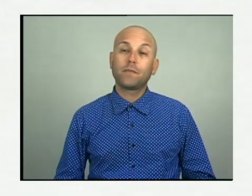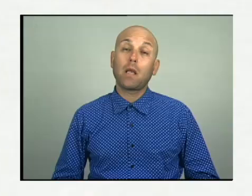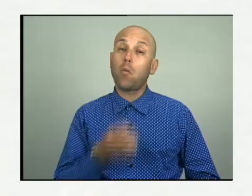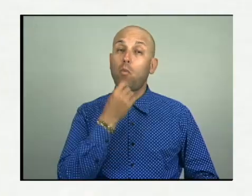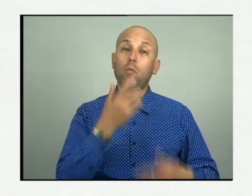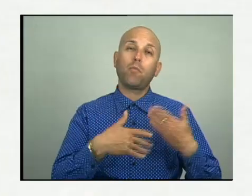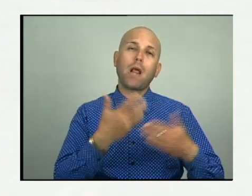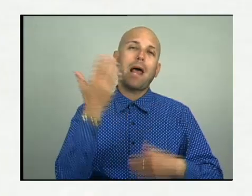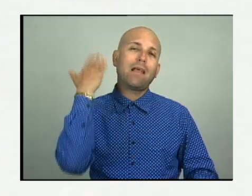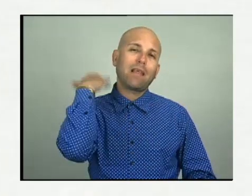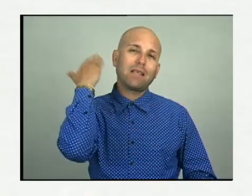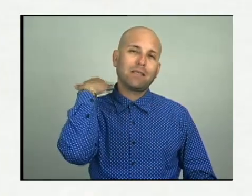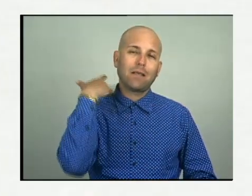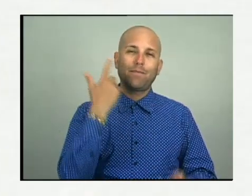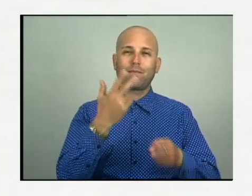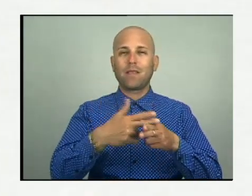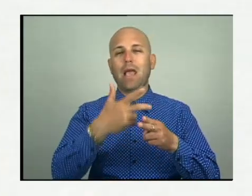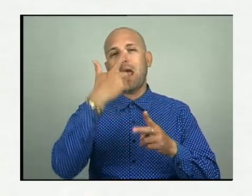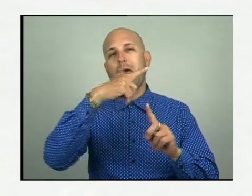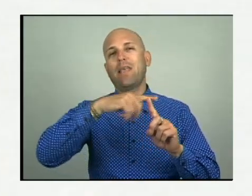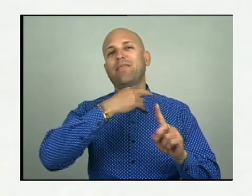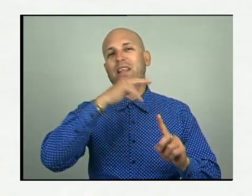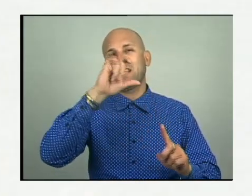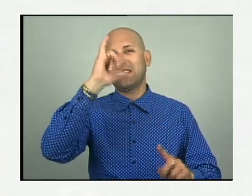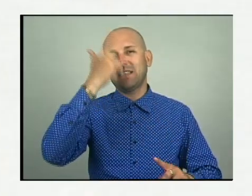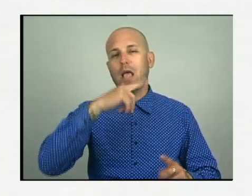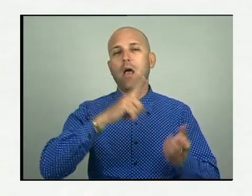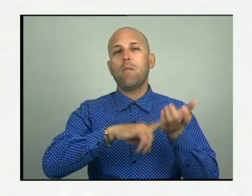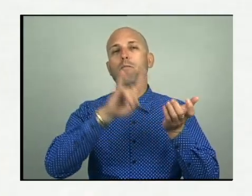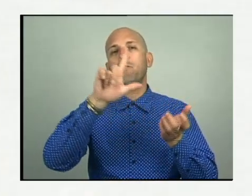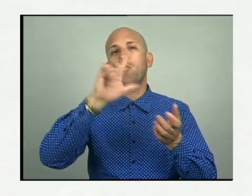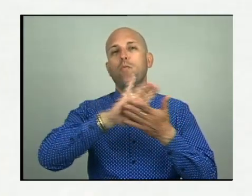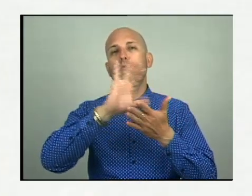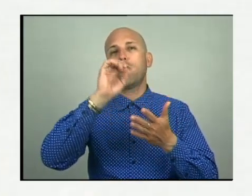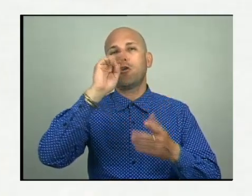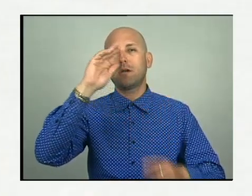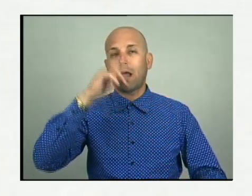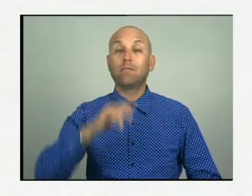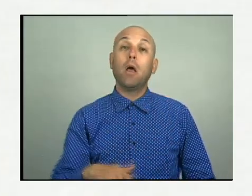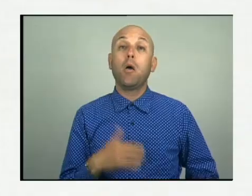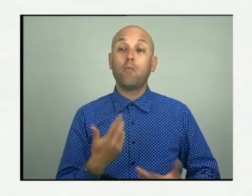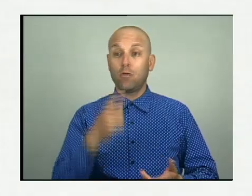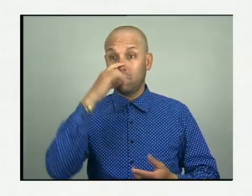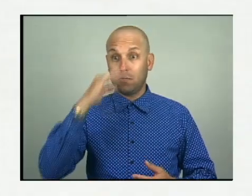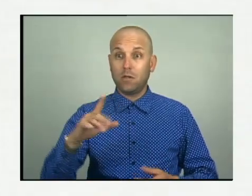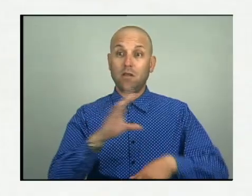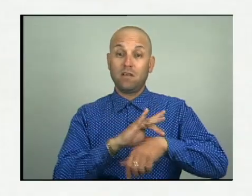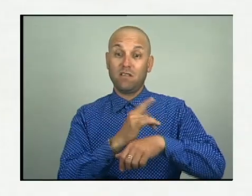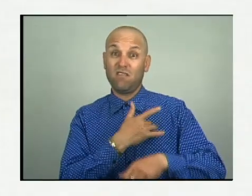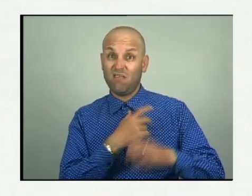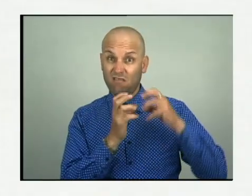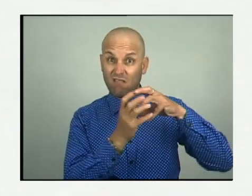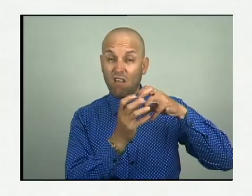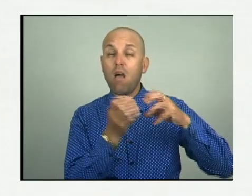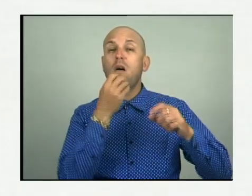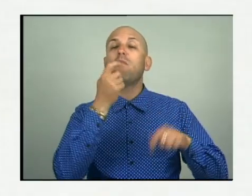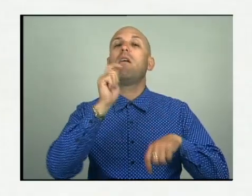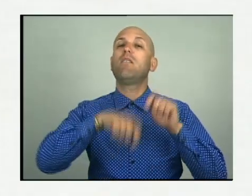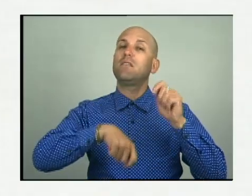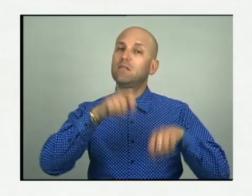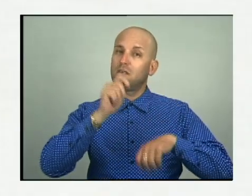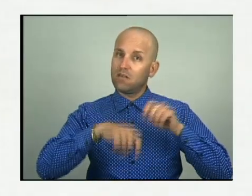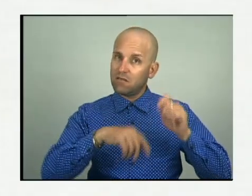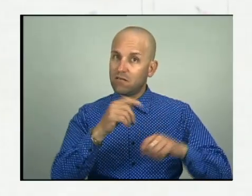pulmonar. Debido a que los bebés que tienen tetralogía de Fallot pueden necesitar cirugía u otros